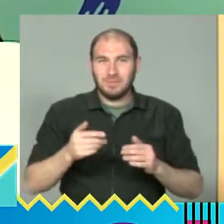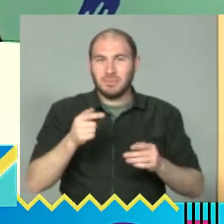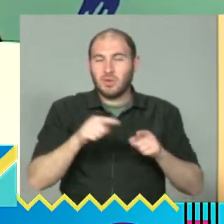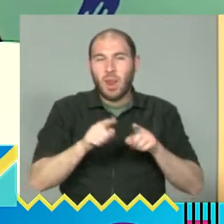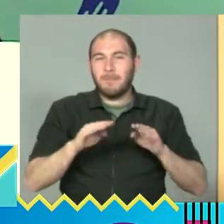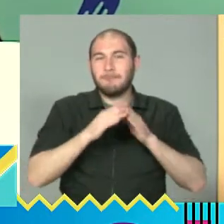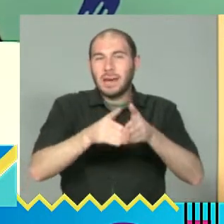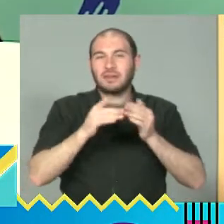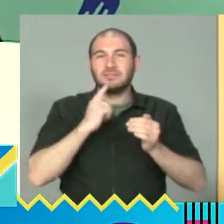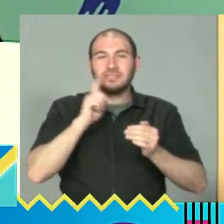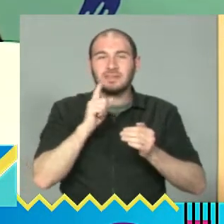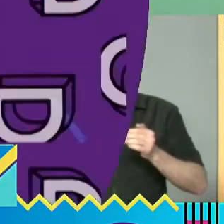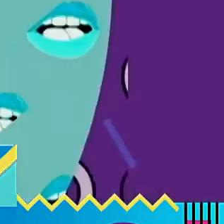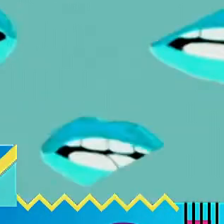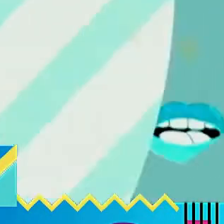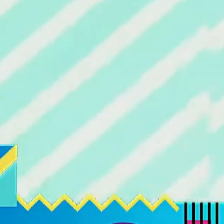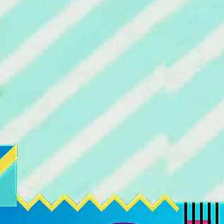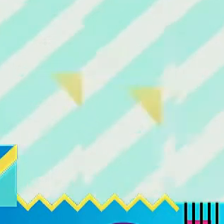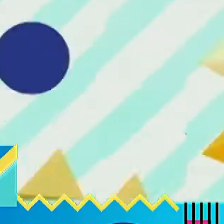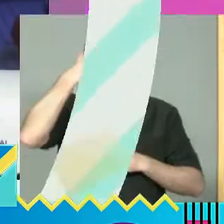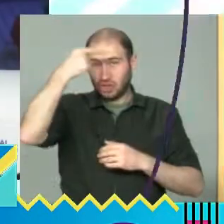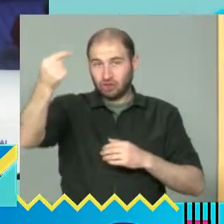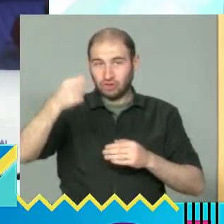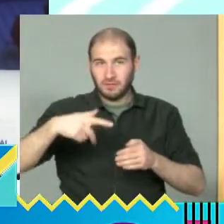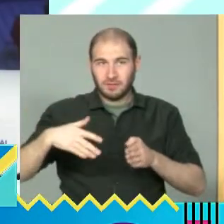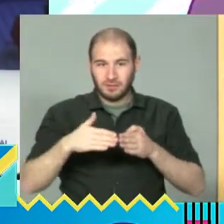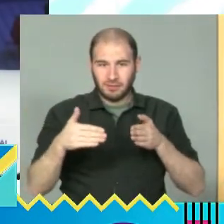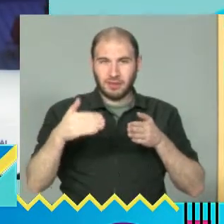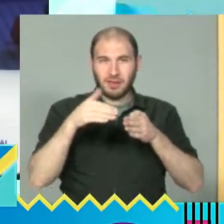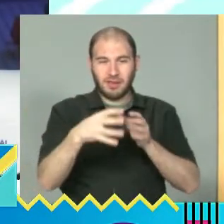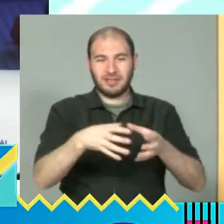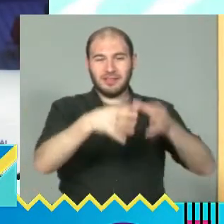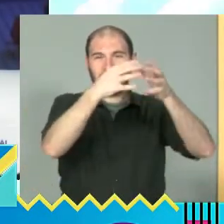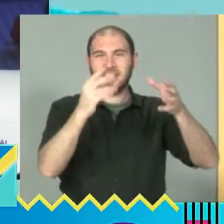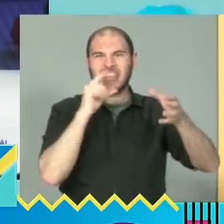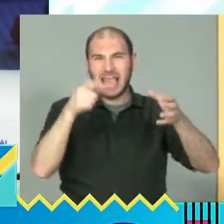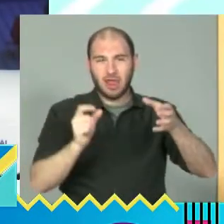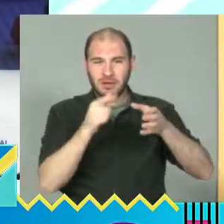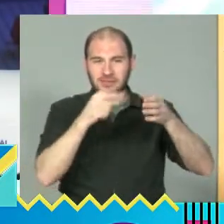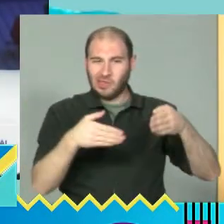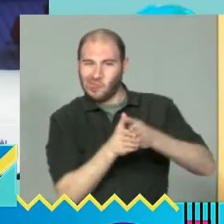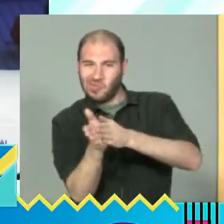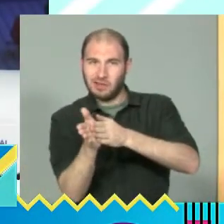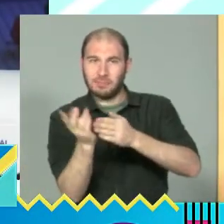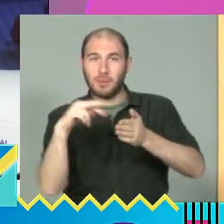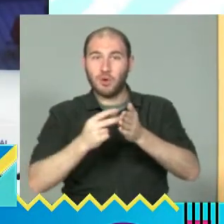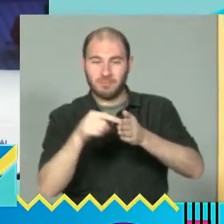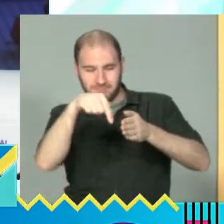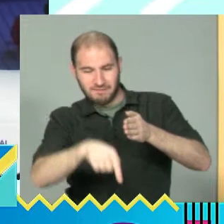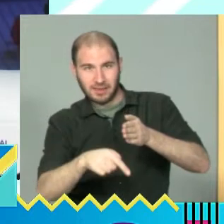Titanic. Viste que el capitán del Titanic, cuando logró gambetear el témpano, pensó que había zafado, pero el problema estaba en la